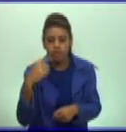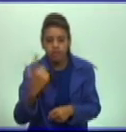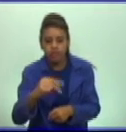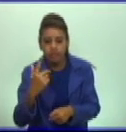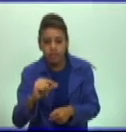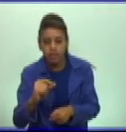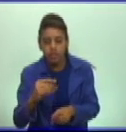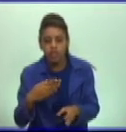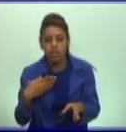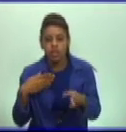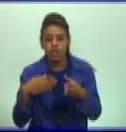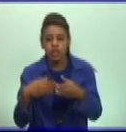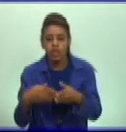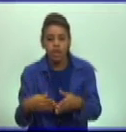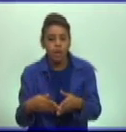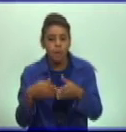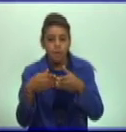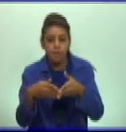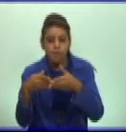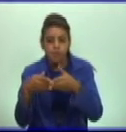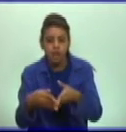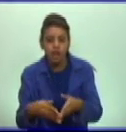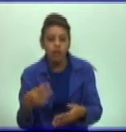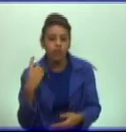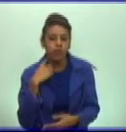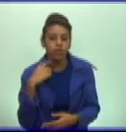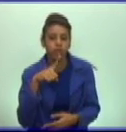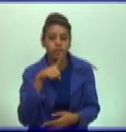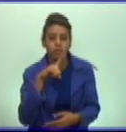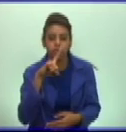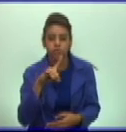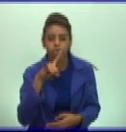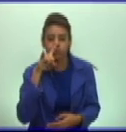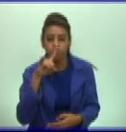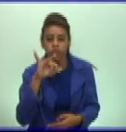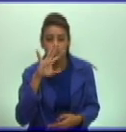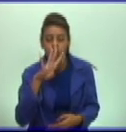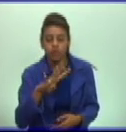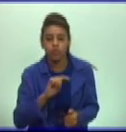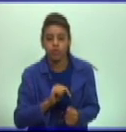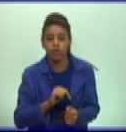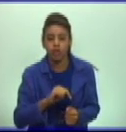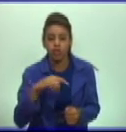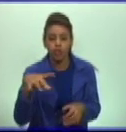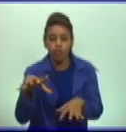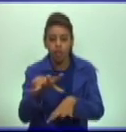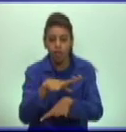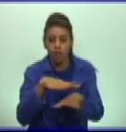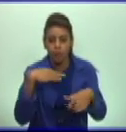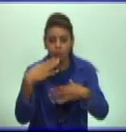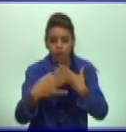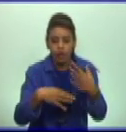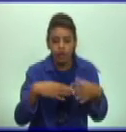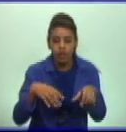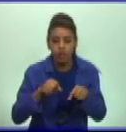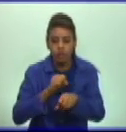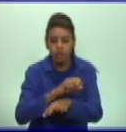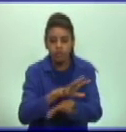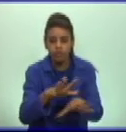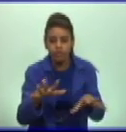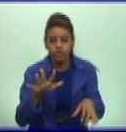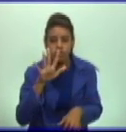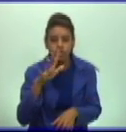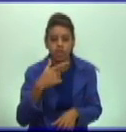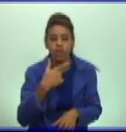las salidas ilegales en el año 94. Propiciaron disturbios en las calles de la capital, como por ejemplo el 5